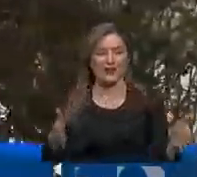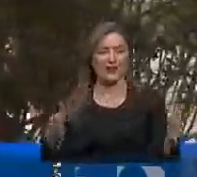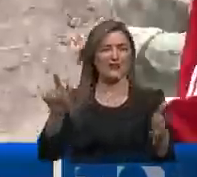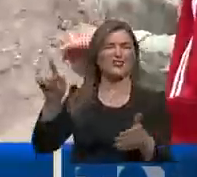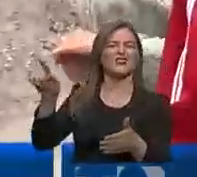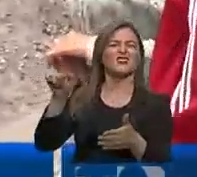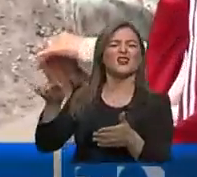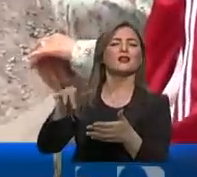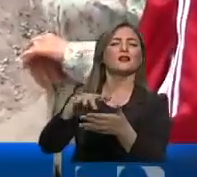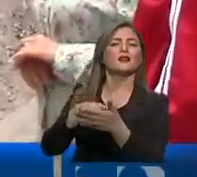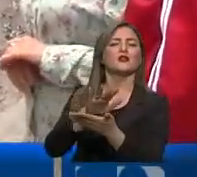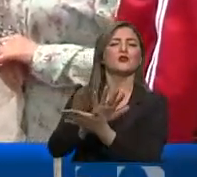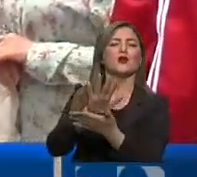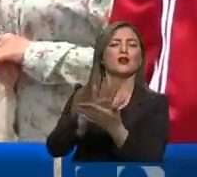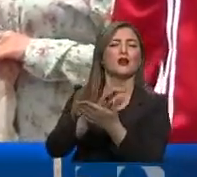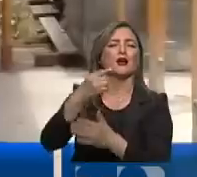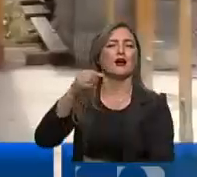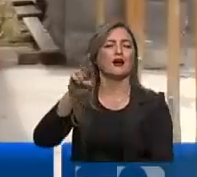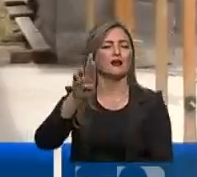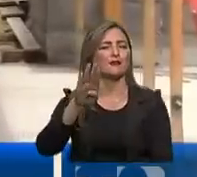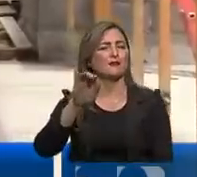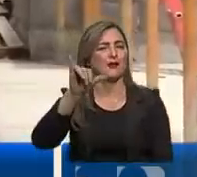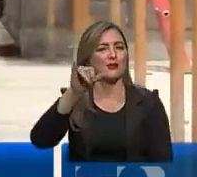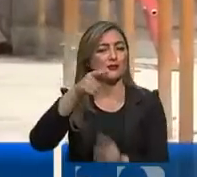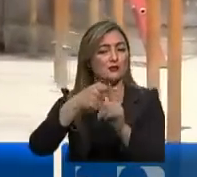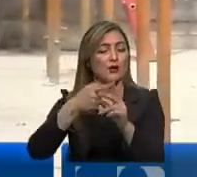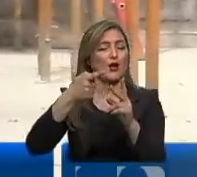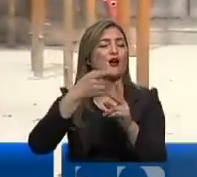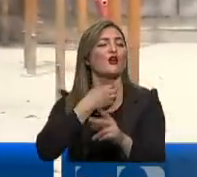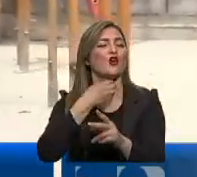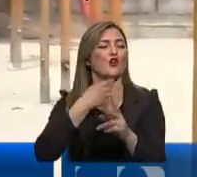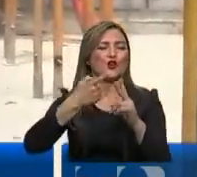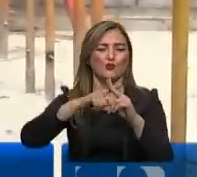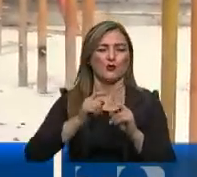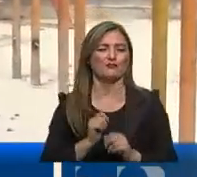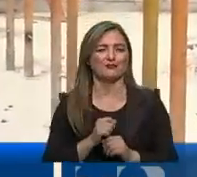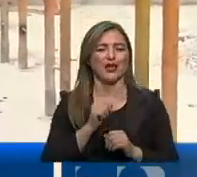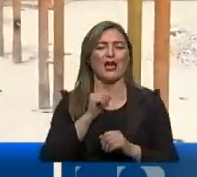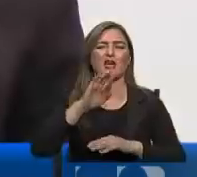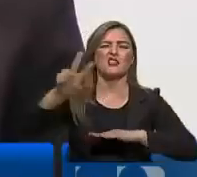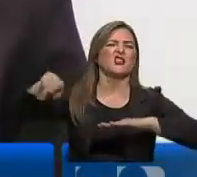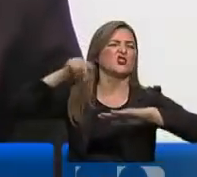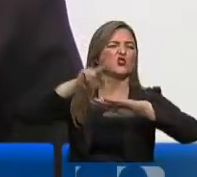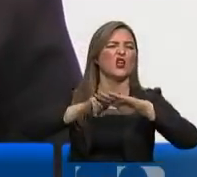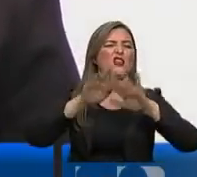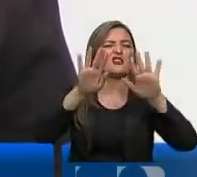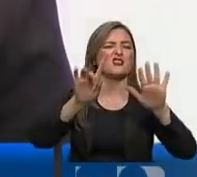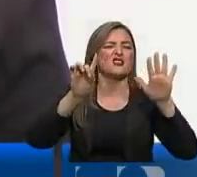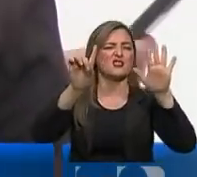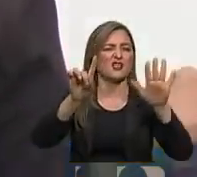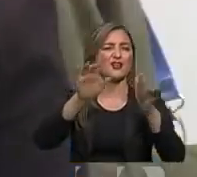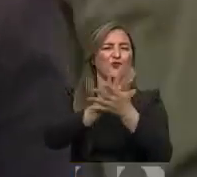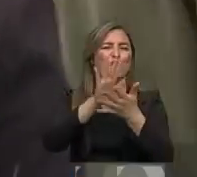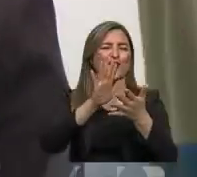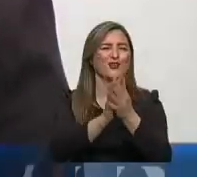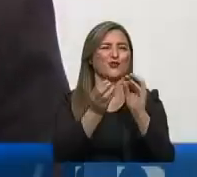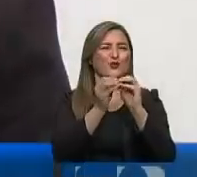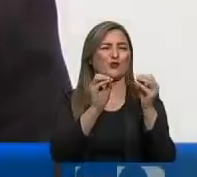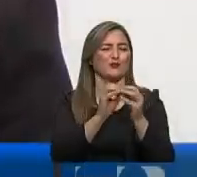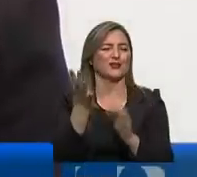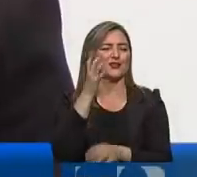Carlos Garvay, que empezó desde el mes de agosto, siendo la escuela número 16 a nivel nacional. Hace 3 años empezó este